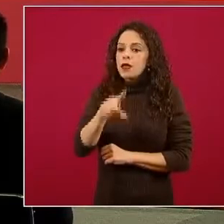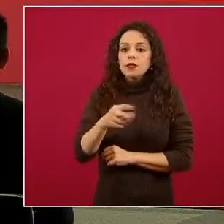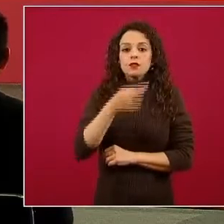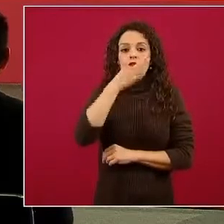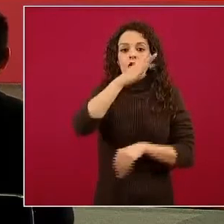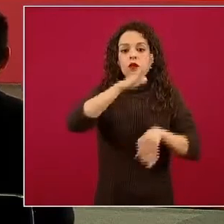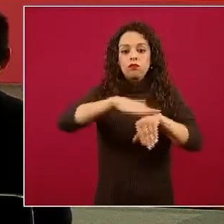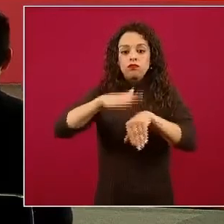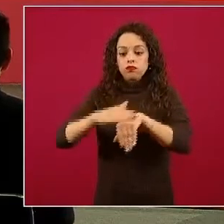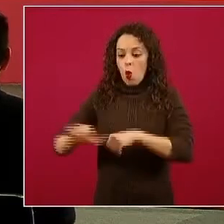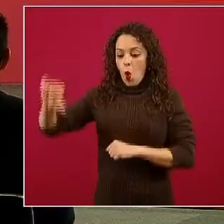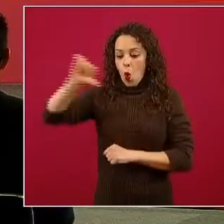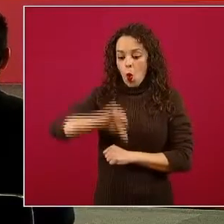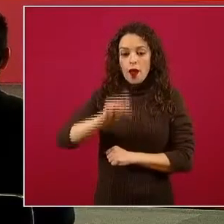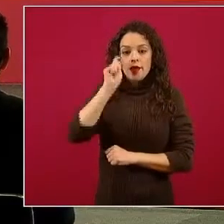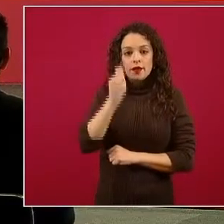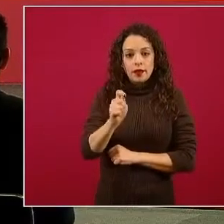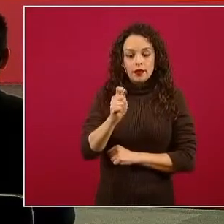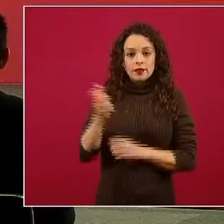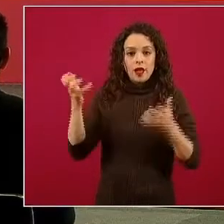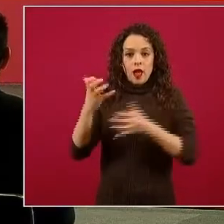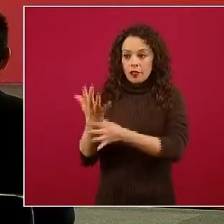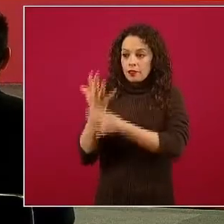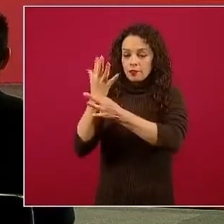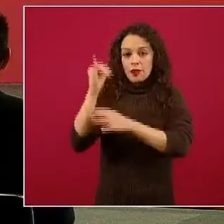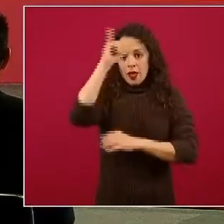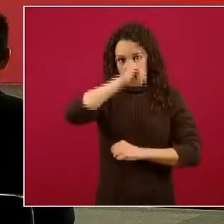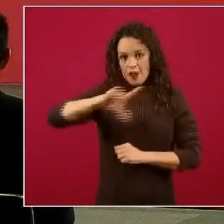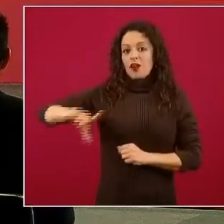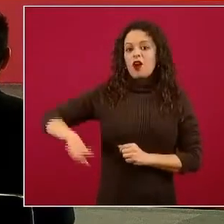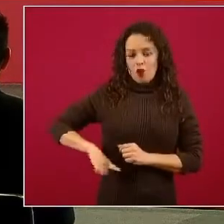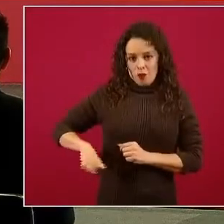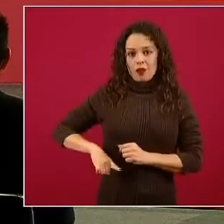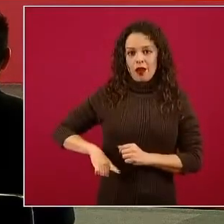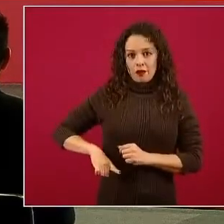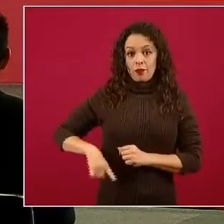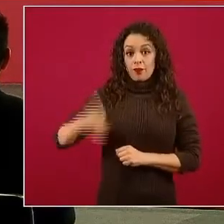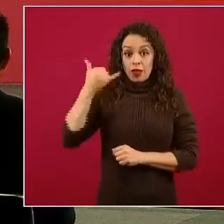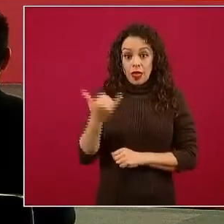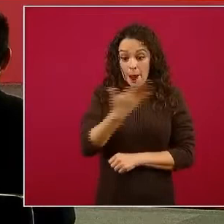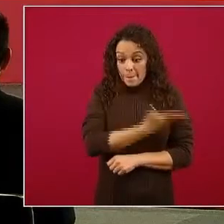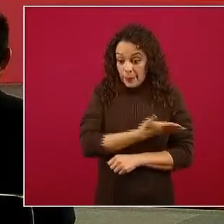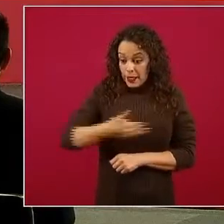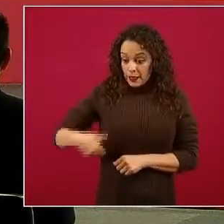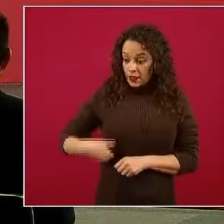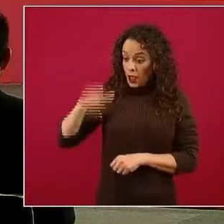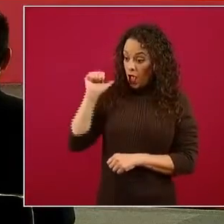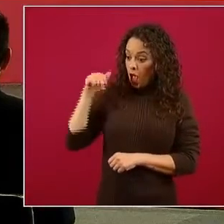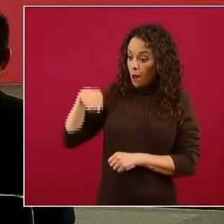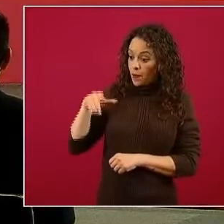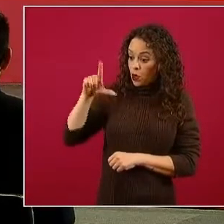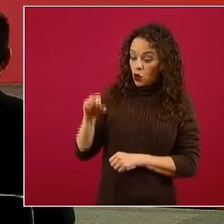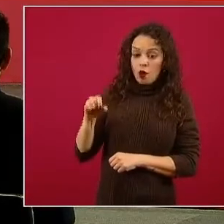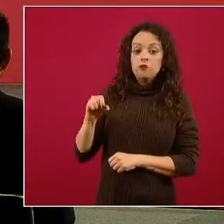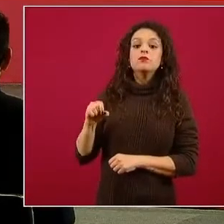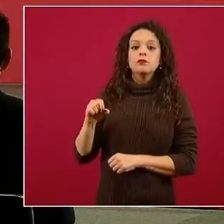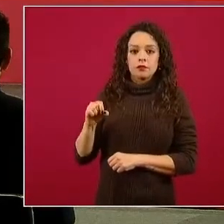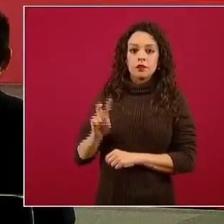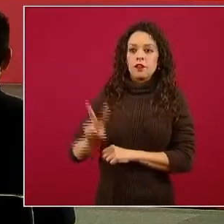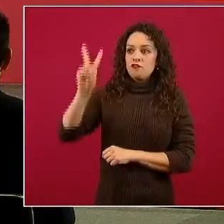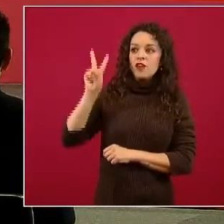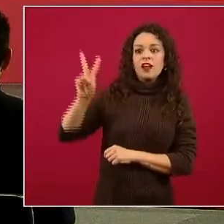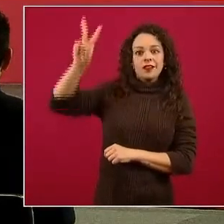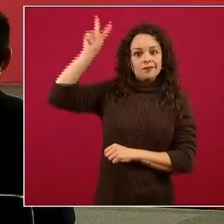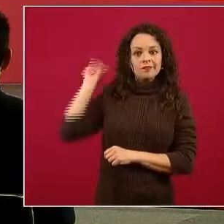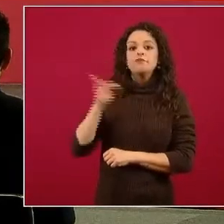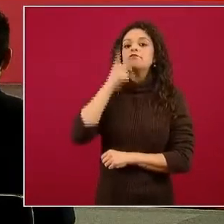que hoy hizo la jefa de gobierno y que el presidente López Obrador hizo el viernes próximo pasado. Y